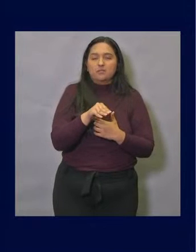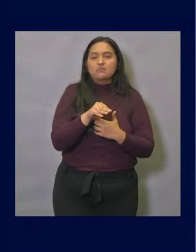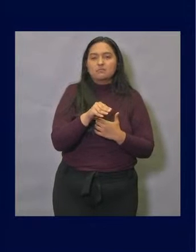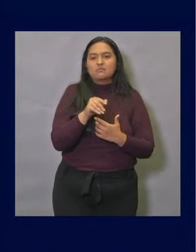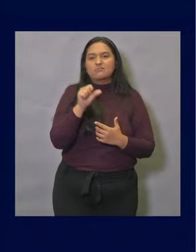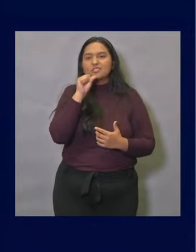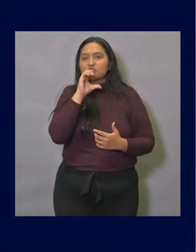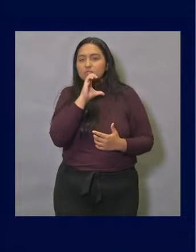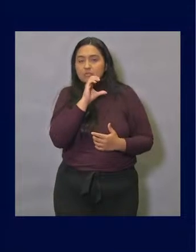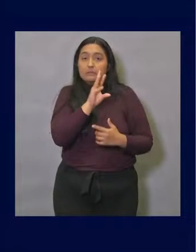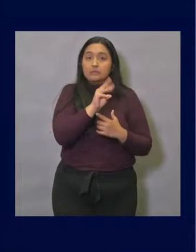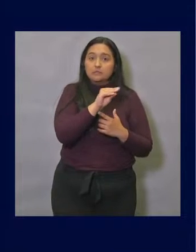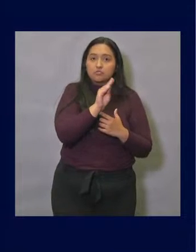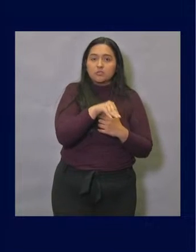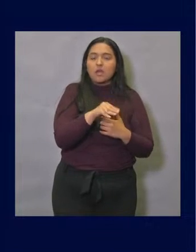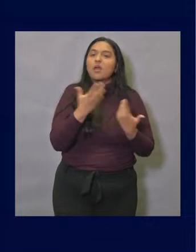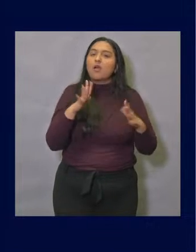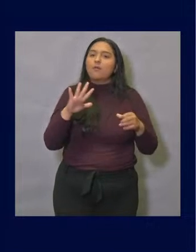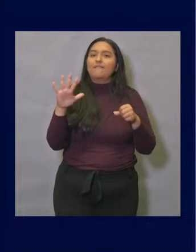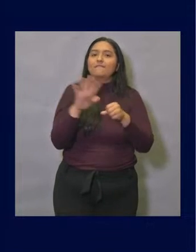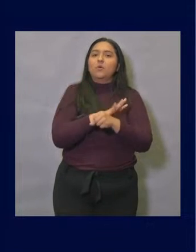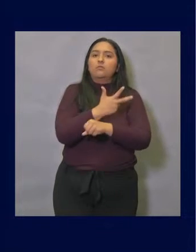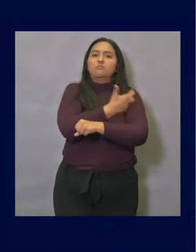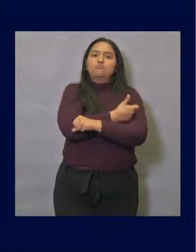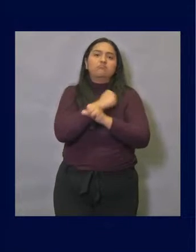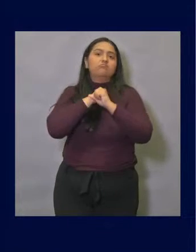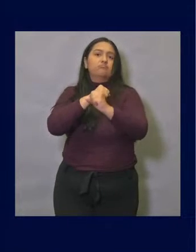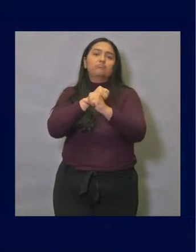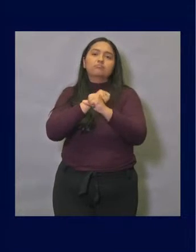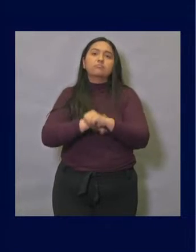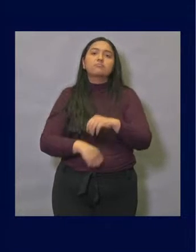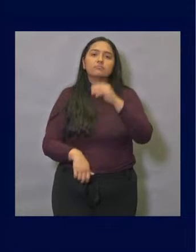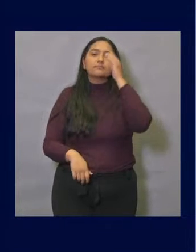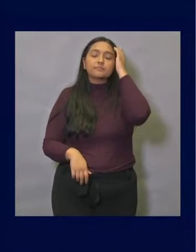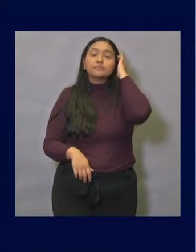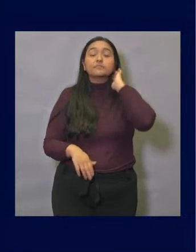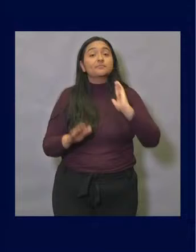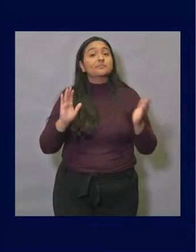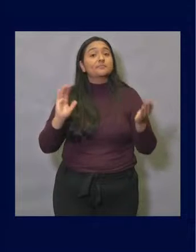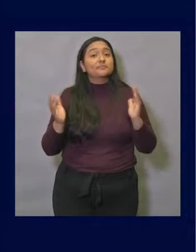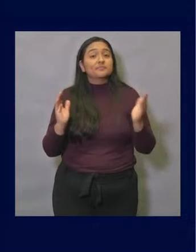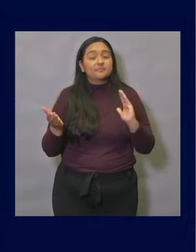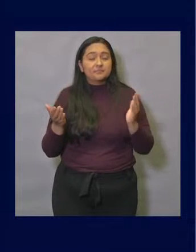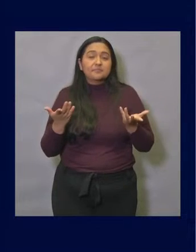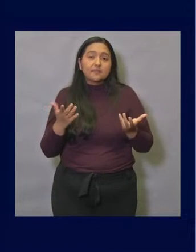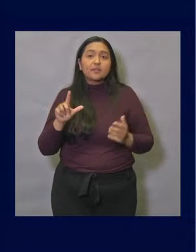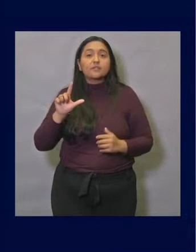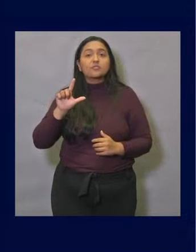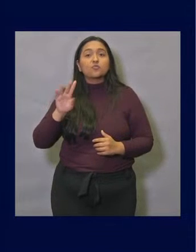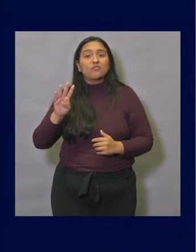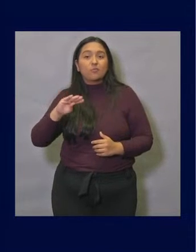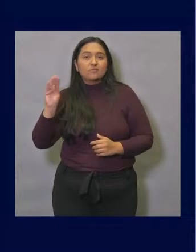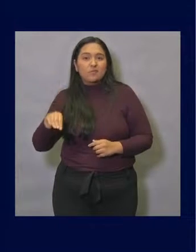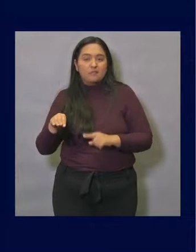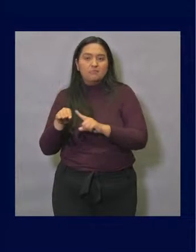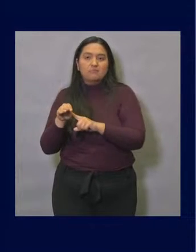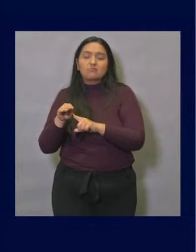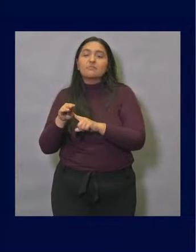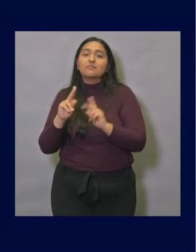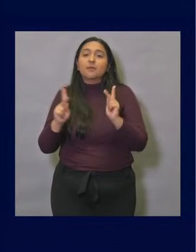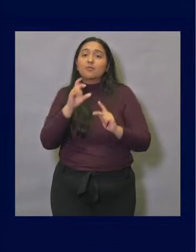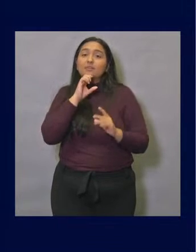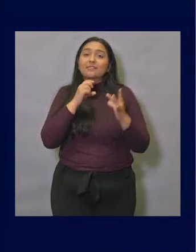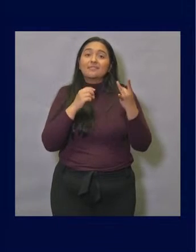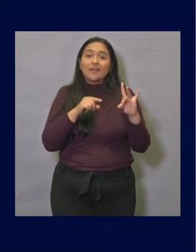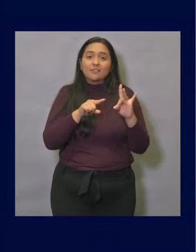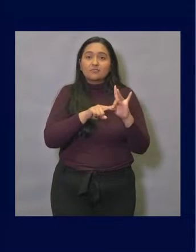mayores están completamente vacunados. En comparación, el 24% de los adultos de 18 a 64